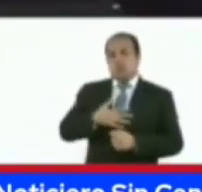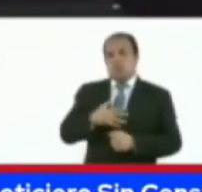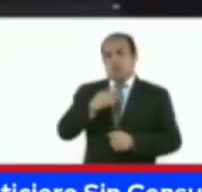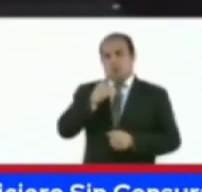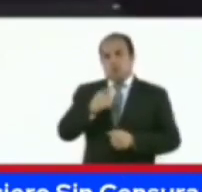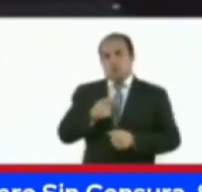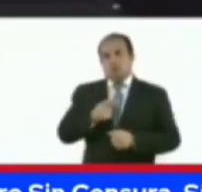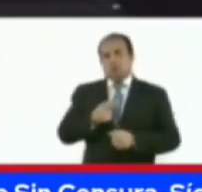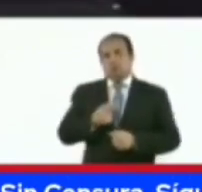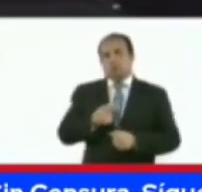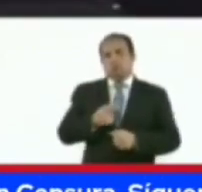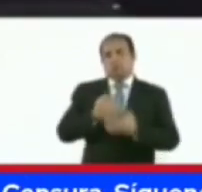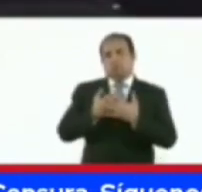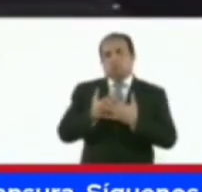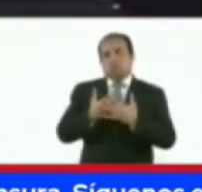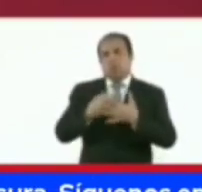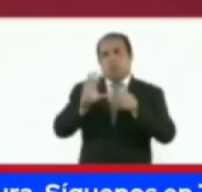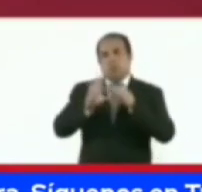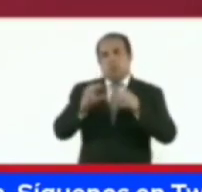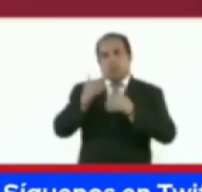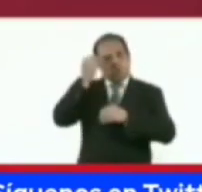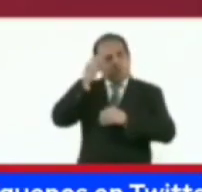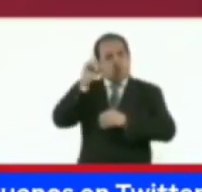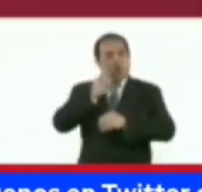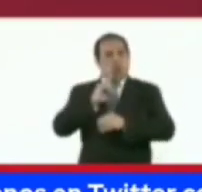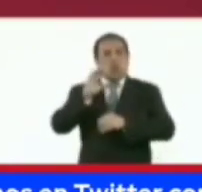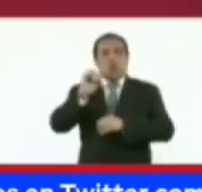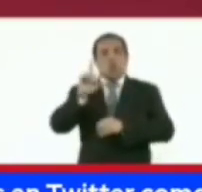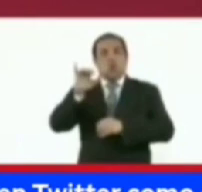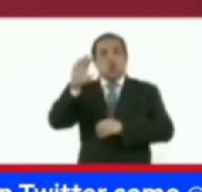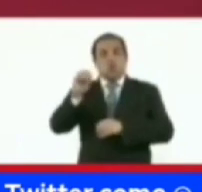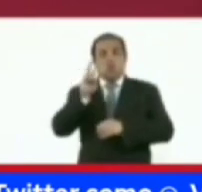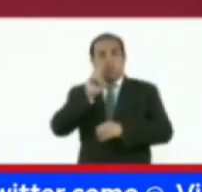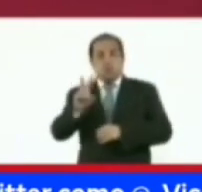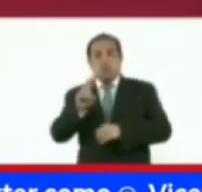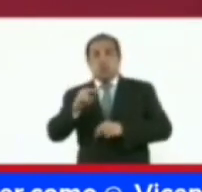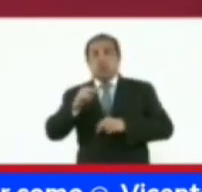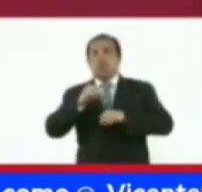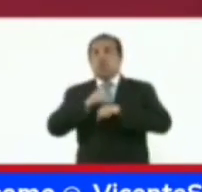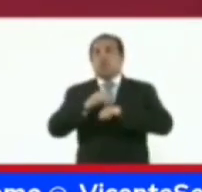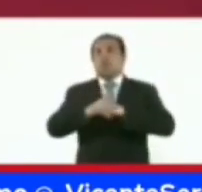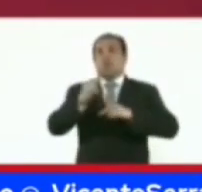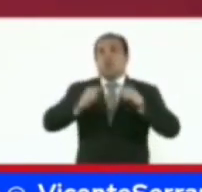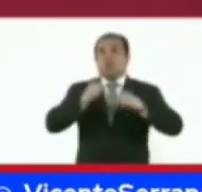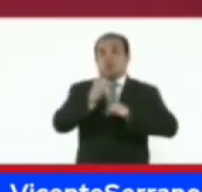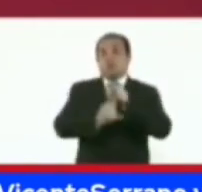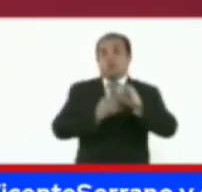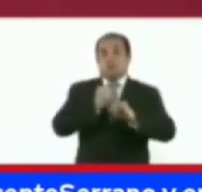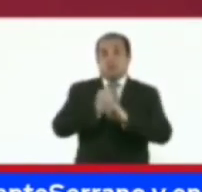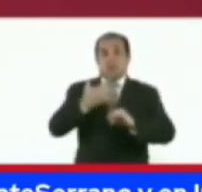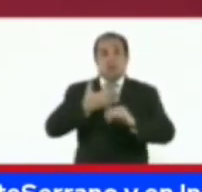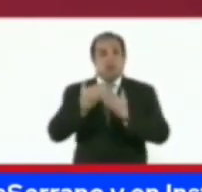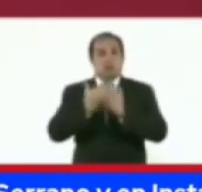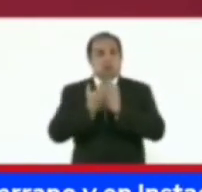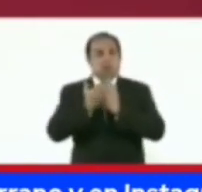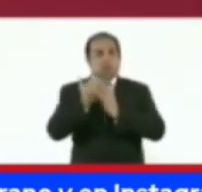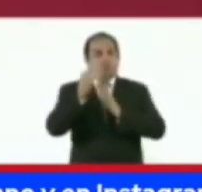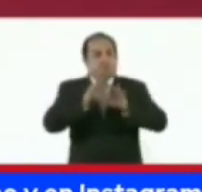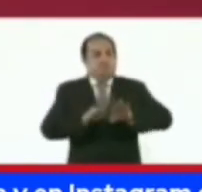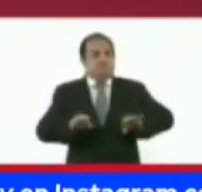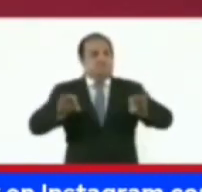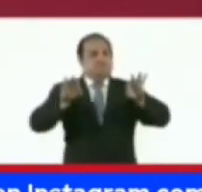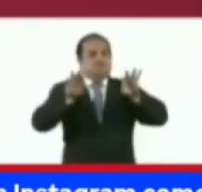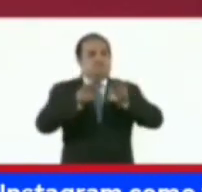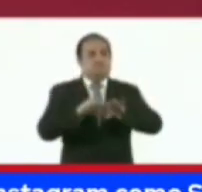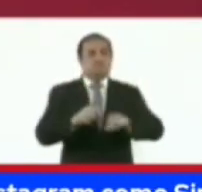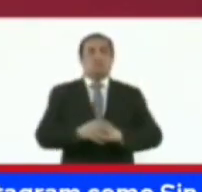que lo explicara la doctora Oliva, okay. Pero si ustedes ven los indicadores a nivel internacional, aún cuando aumenta de manera muy